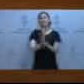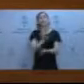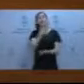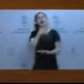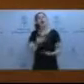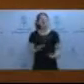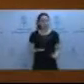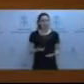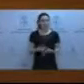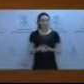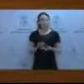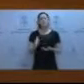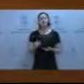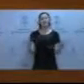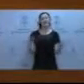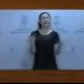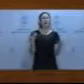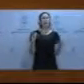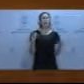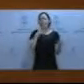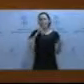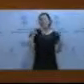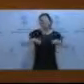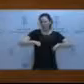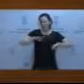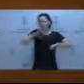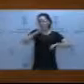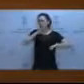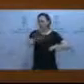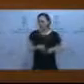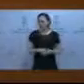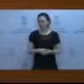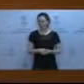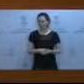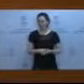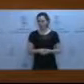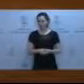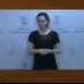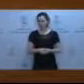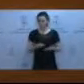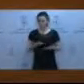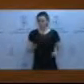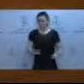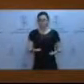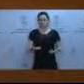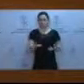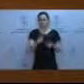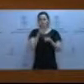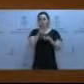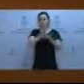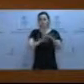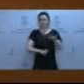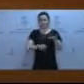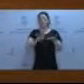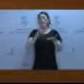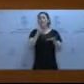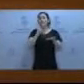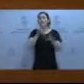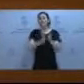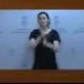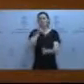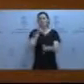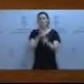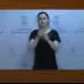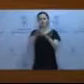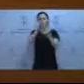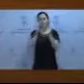¿En qué se basa la conformidad? ¿En qué consiste esa conformidad? Nos decían en su informe que reproducíamos la Ley de Presupuestos